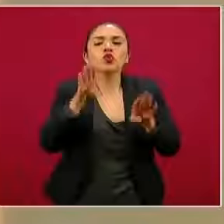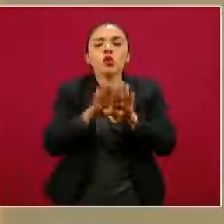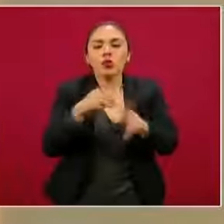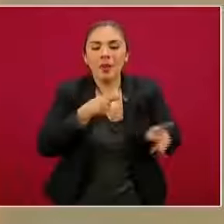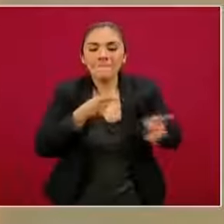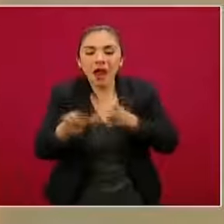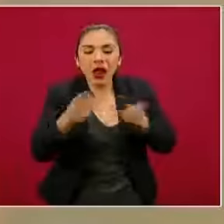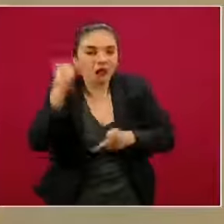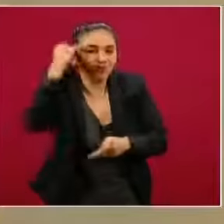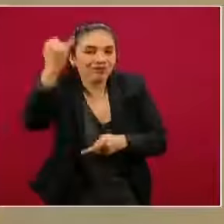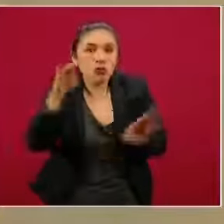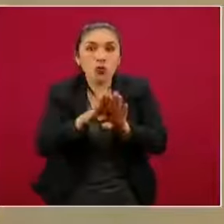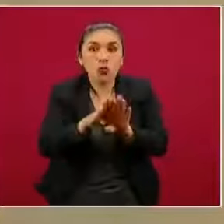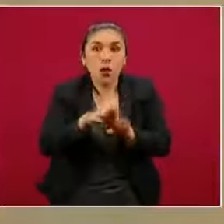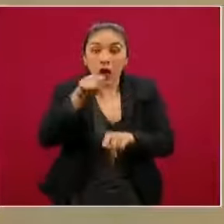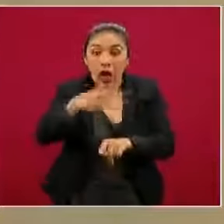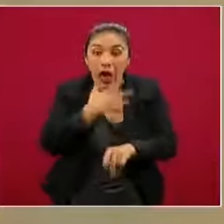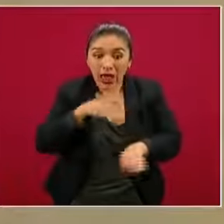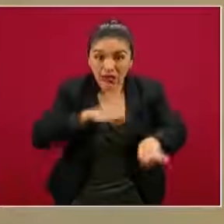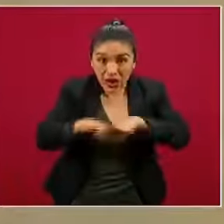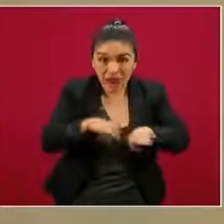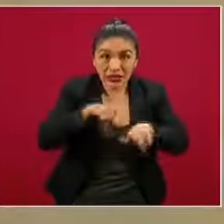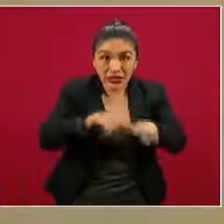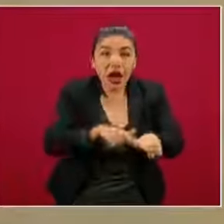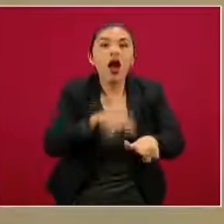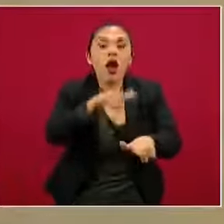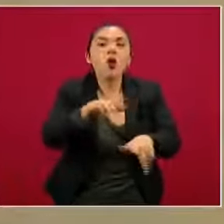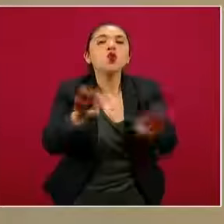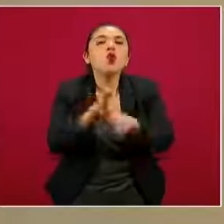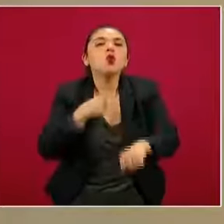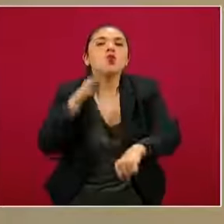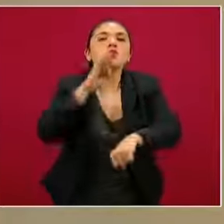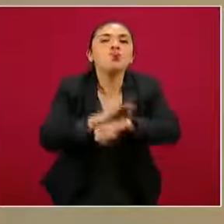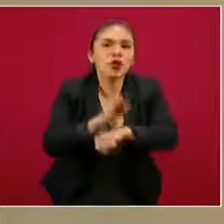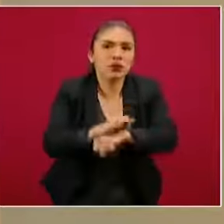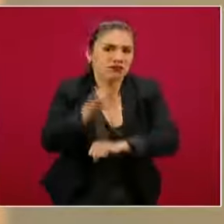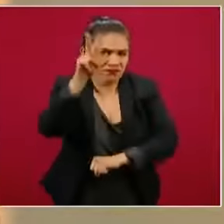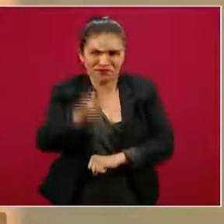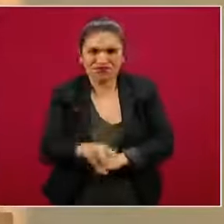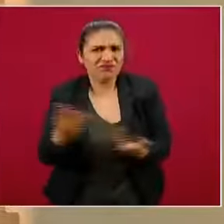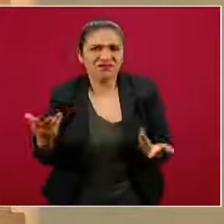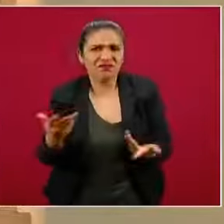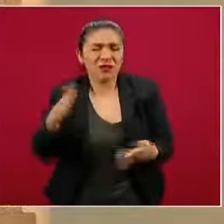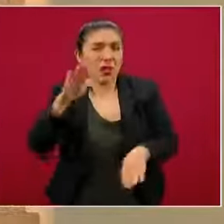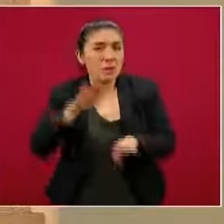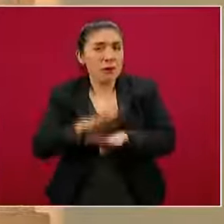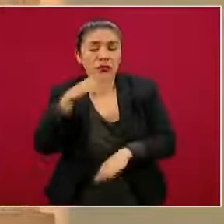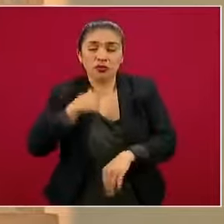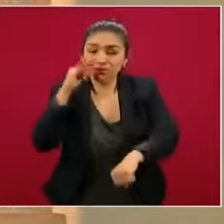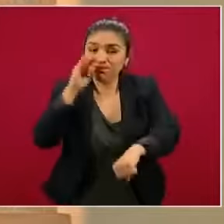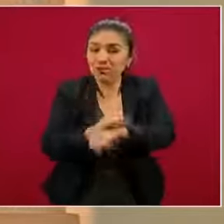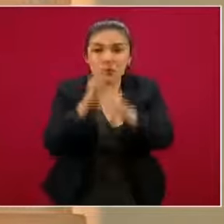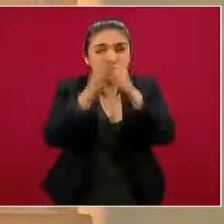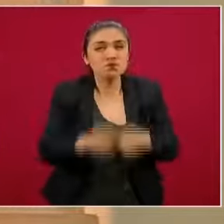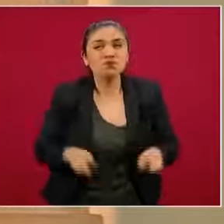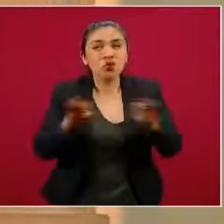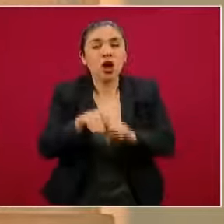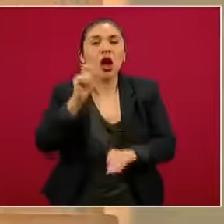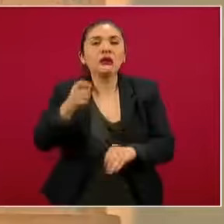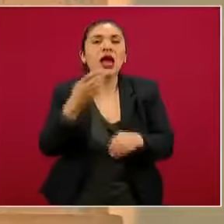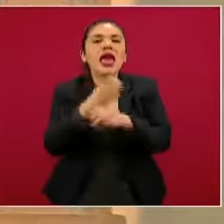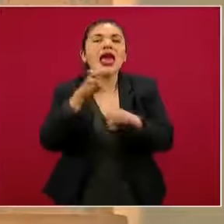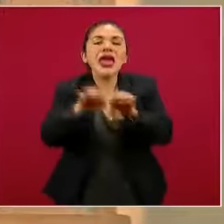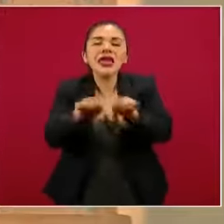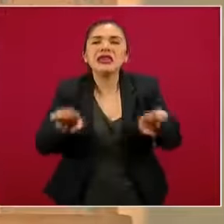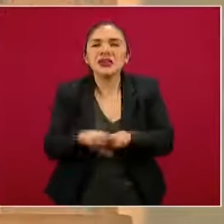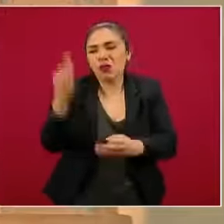para poder a quienes están trabajando protegerlos. Desde luego, una de las dimensiones de la protección más importante, el equipo de